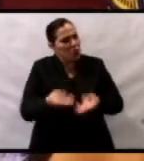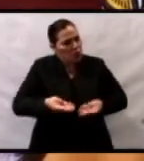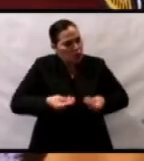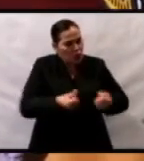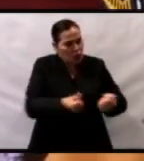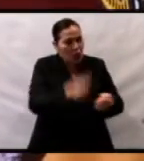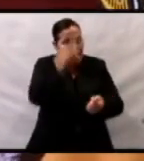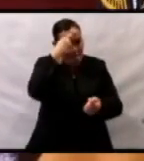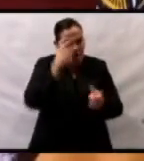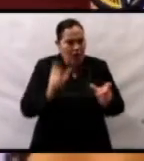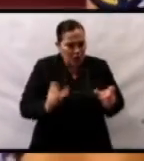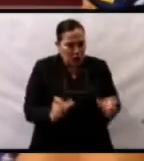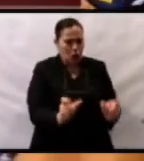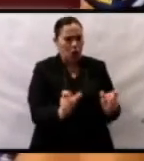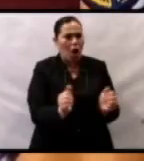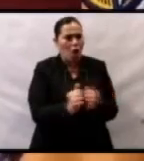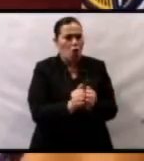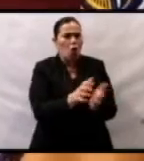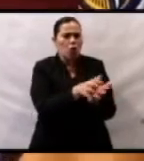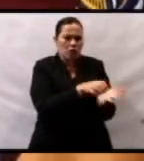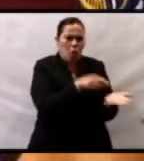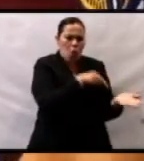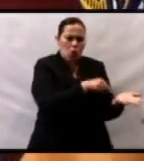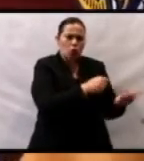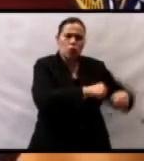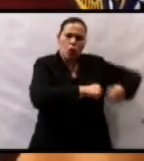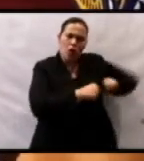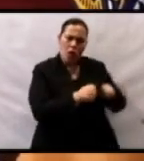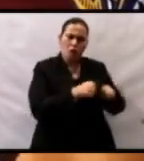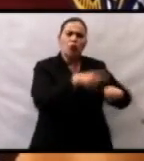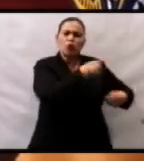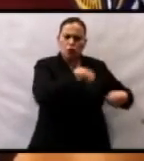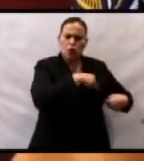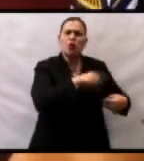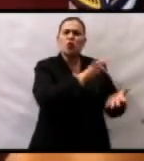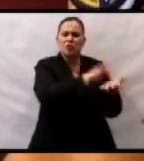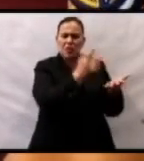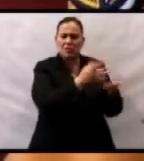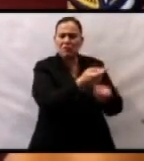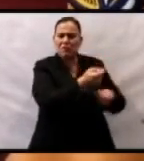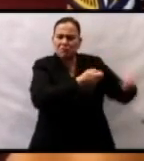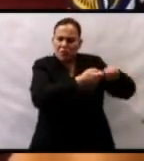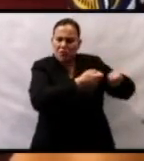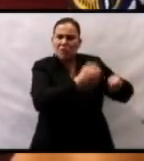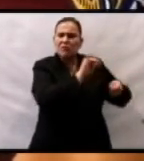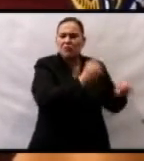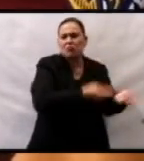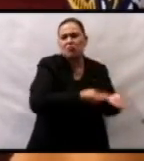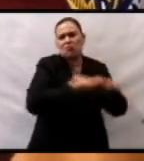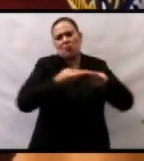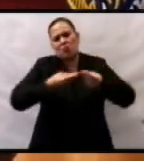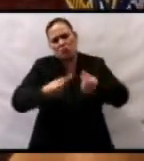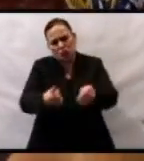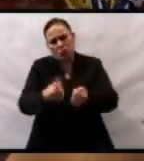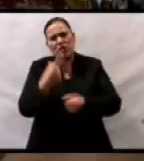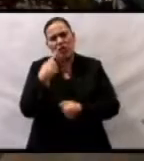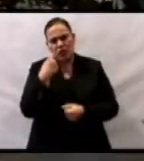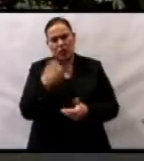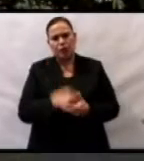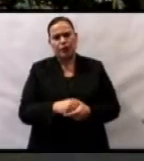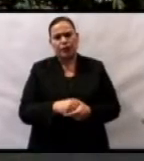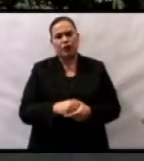seguridad con los ahorros generados gracias a nuestra disciplina financiera. En Protección